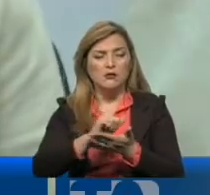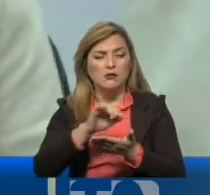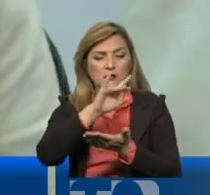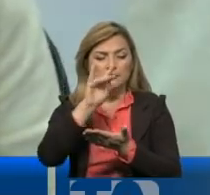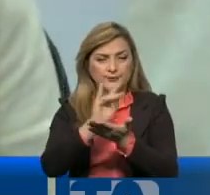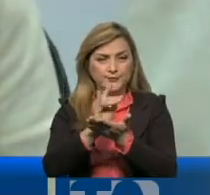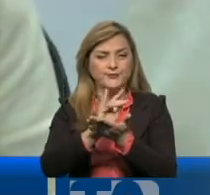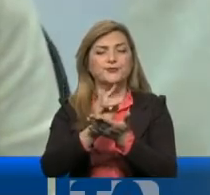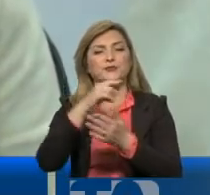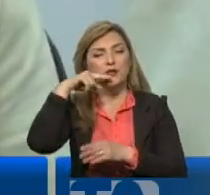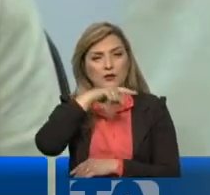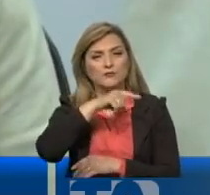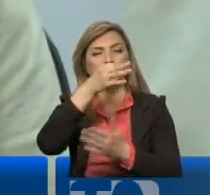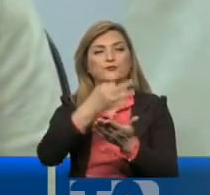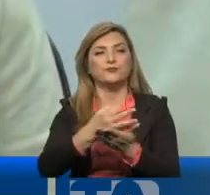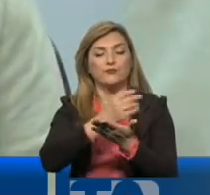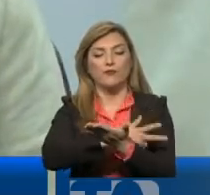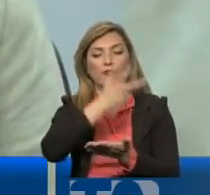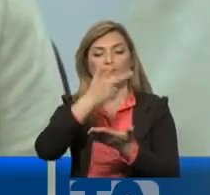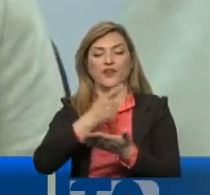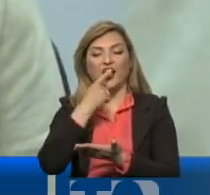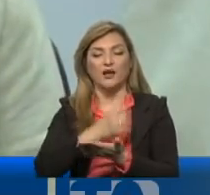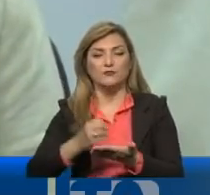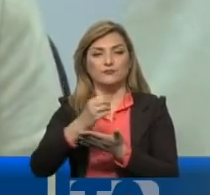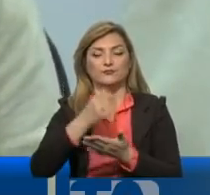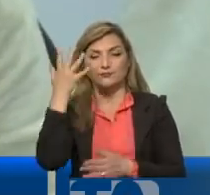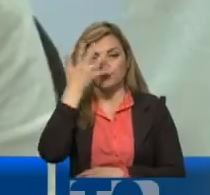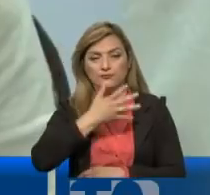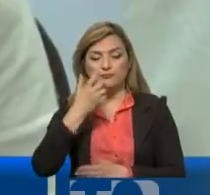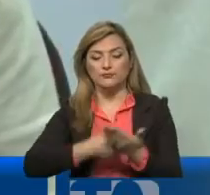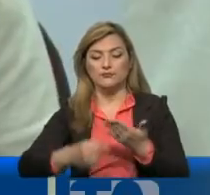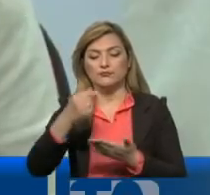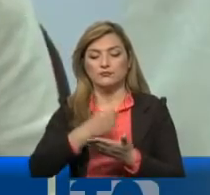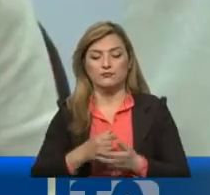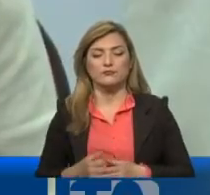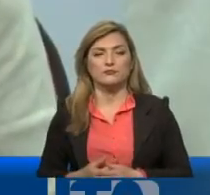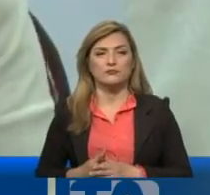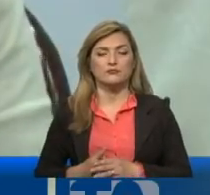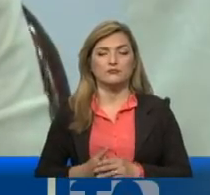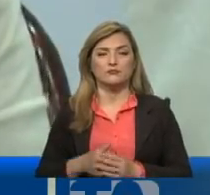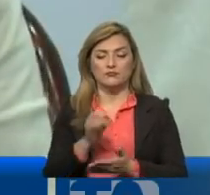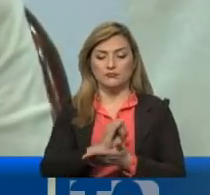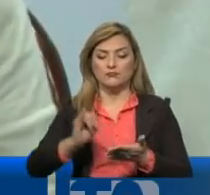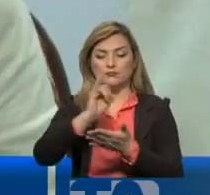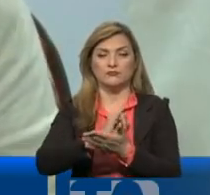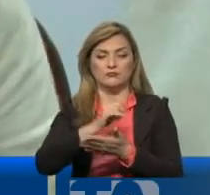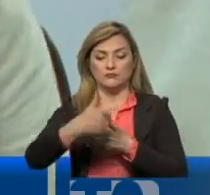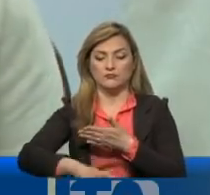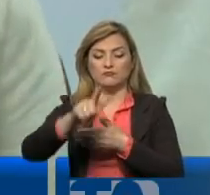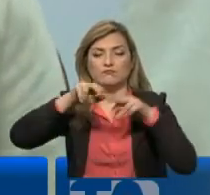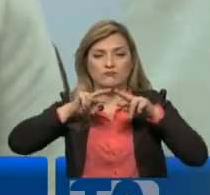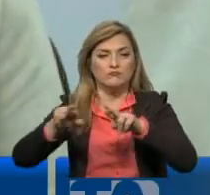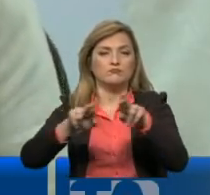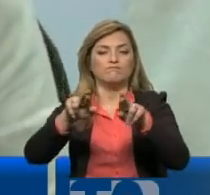Bolívar, Cañar, Cotopaxi, Chimborazo, El Oro, Esmeraldas, Guayas, Imbabura, Loja, Los